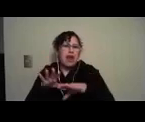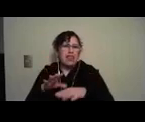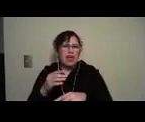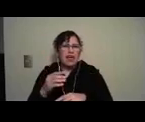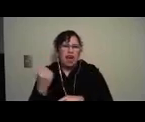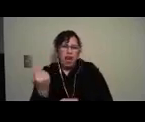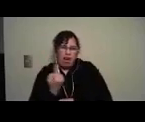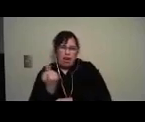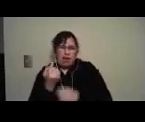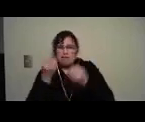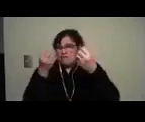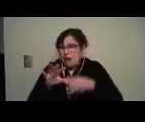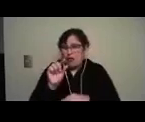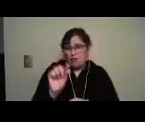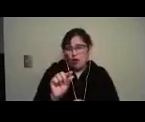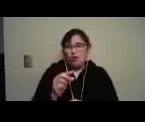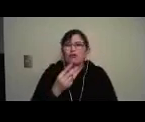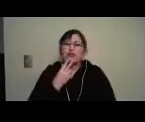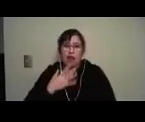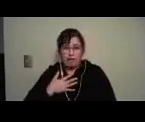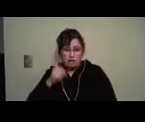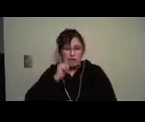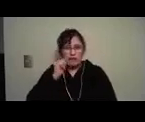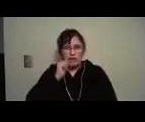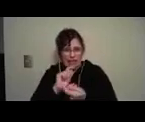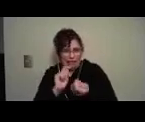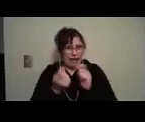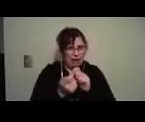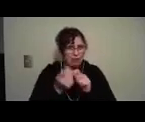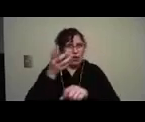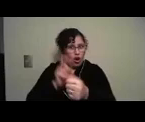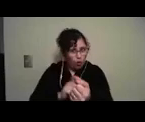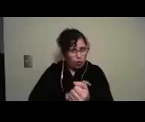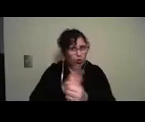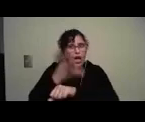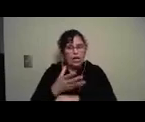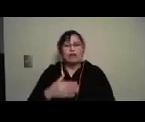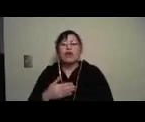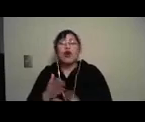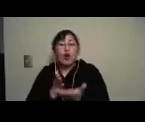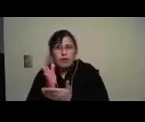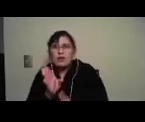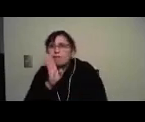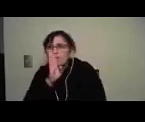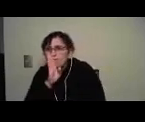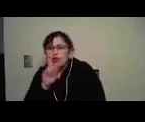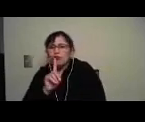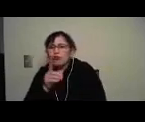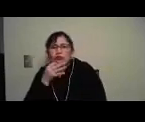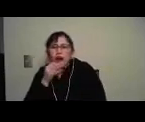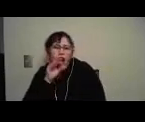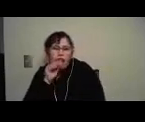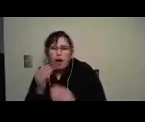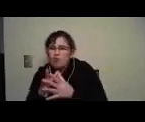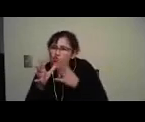independencia de la actividad de la vida diaria básica, comienzan a aparecer un poco más el mutismo, son mucho más evidentes la pérdida